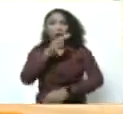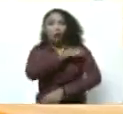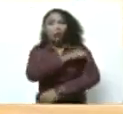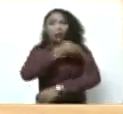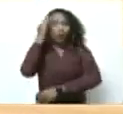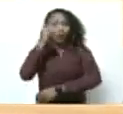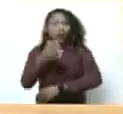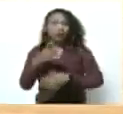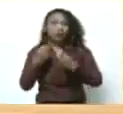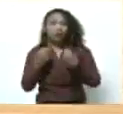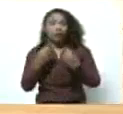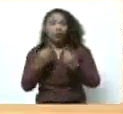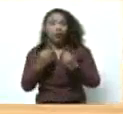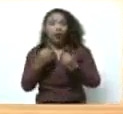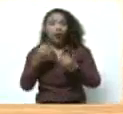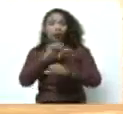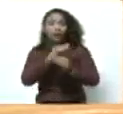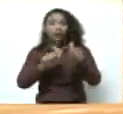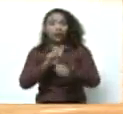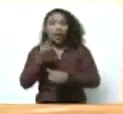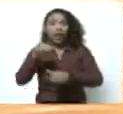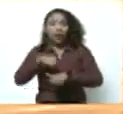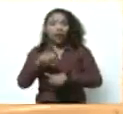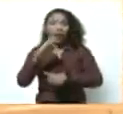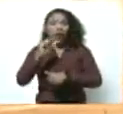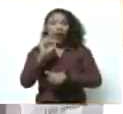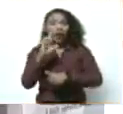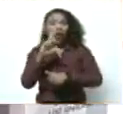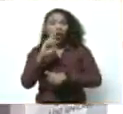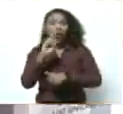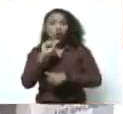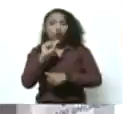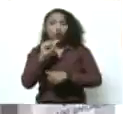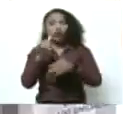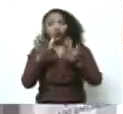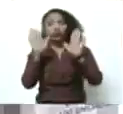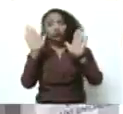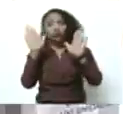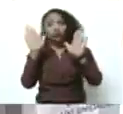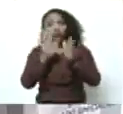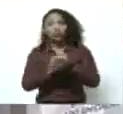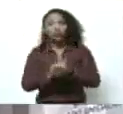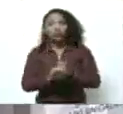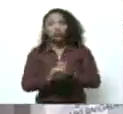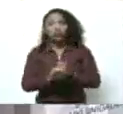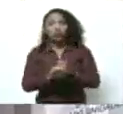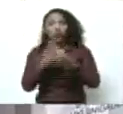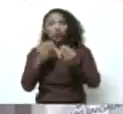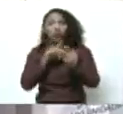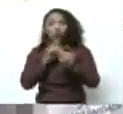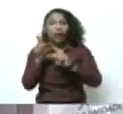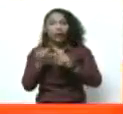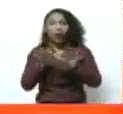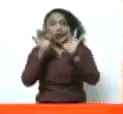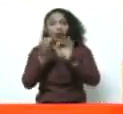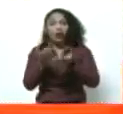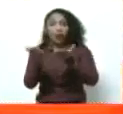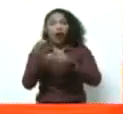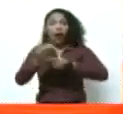militares, tanto el Vicente Salia como el Carlos Arvelo, e inclusive muchos de estos donativos que